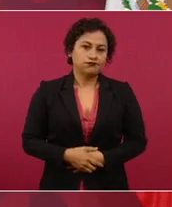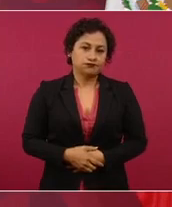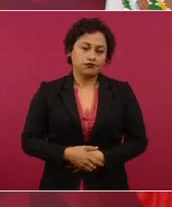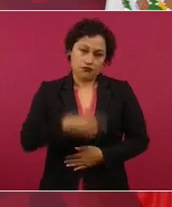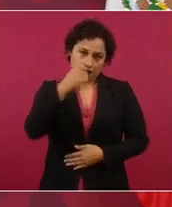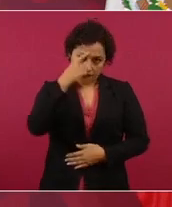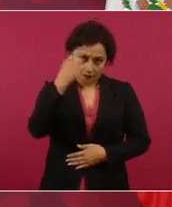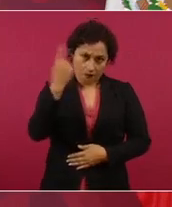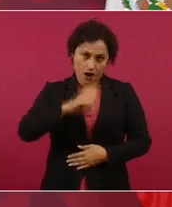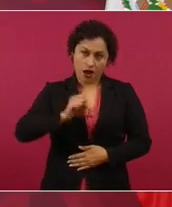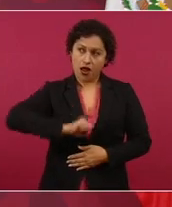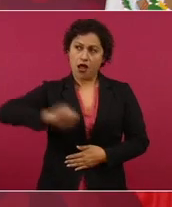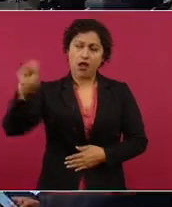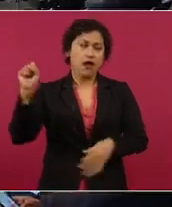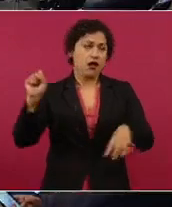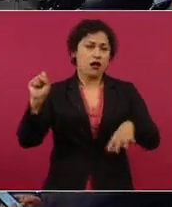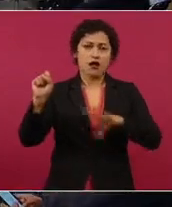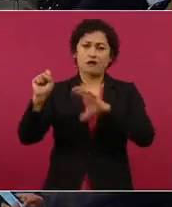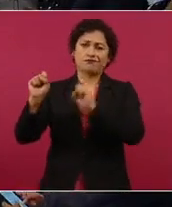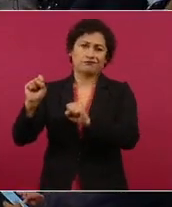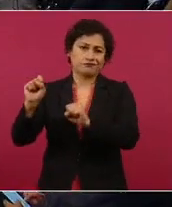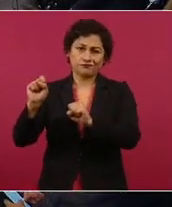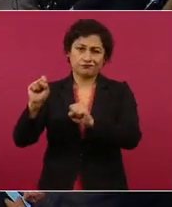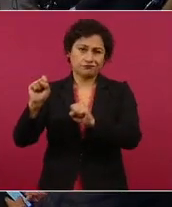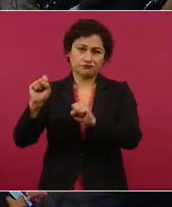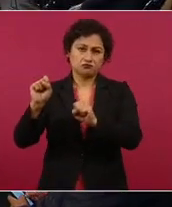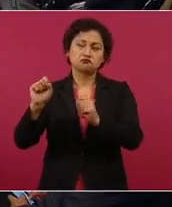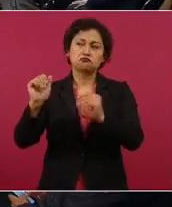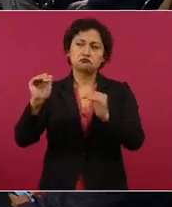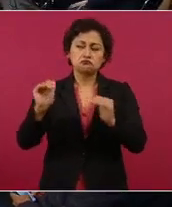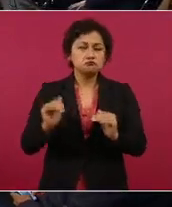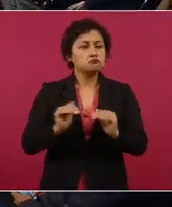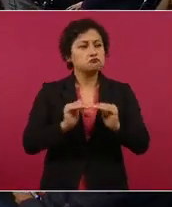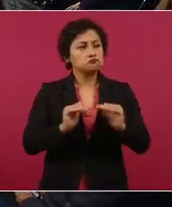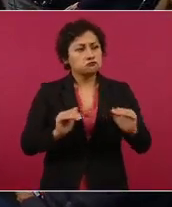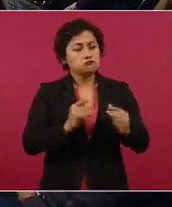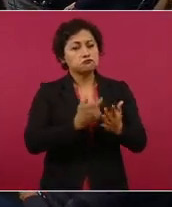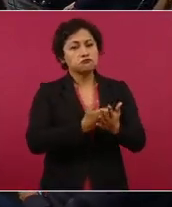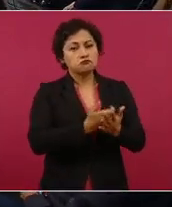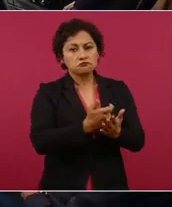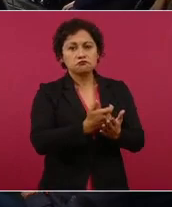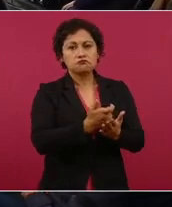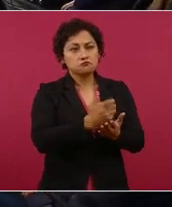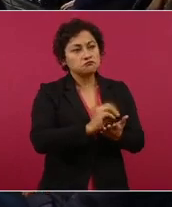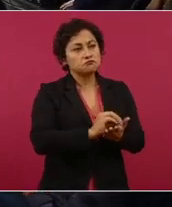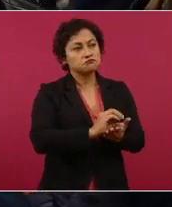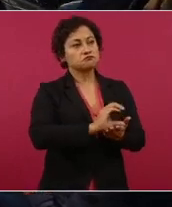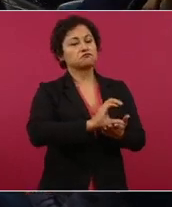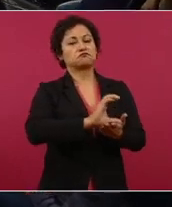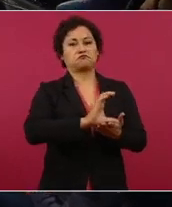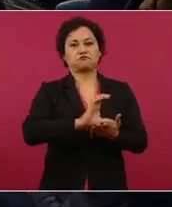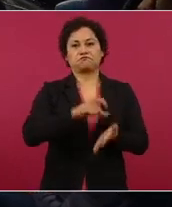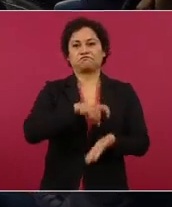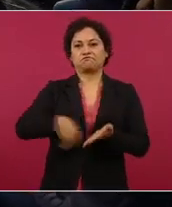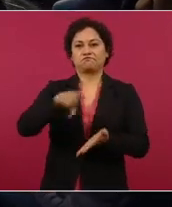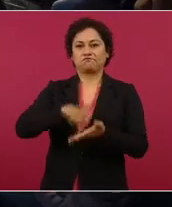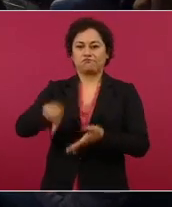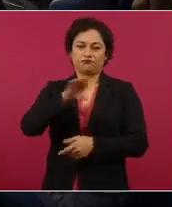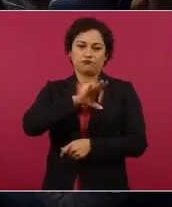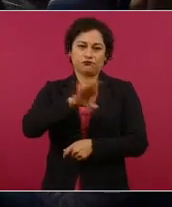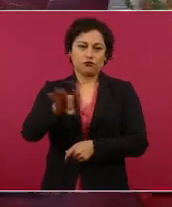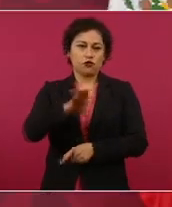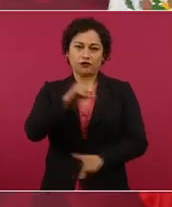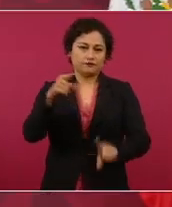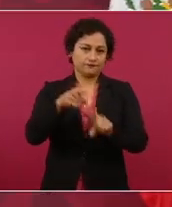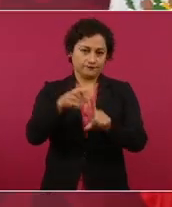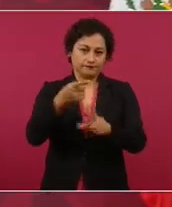comprar más, sobre todo en los básicos, y eso es lo que estamos